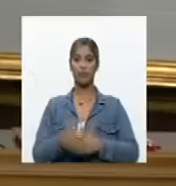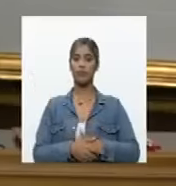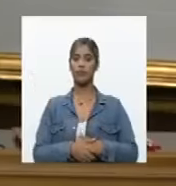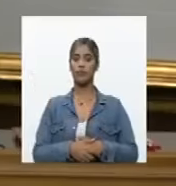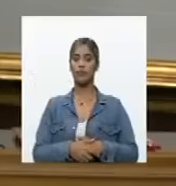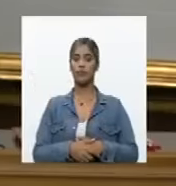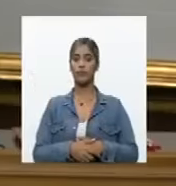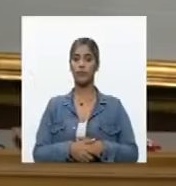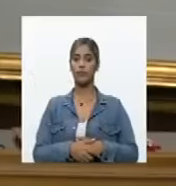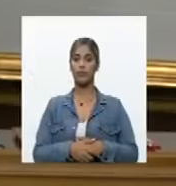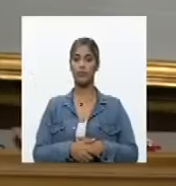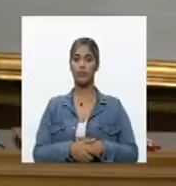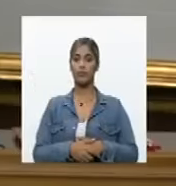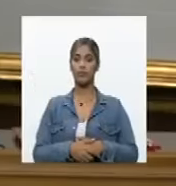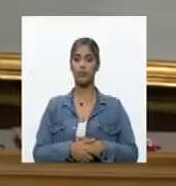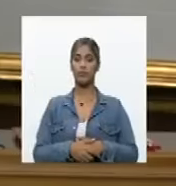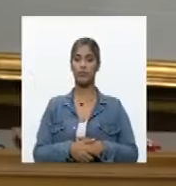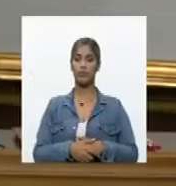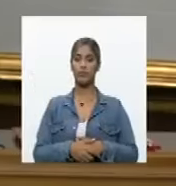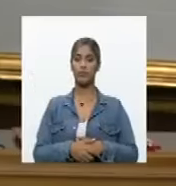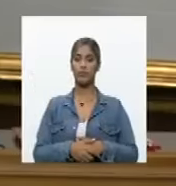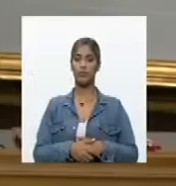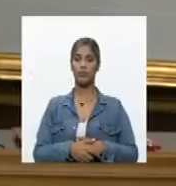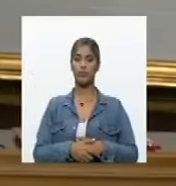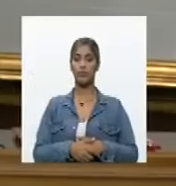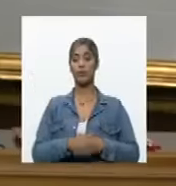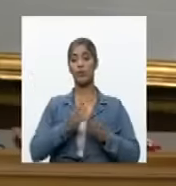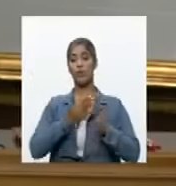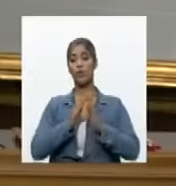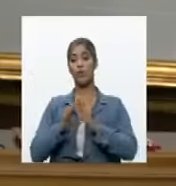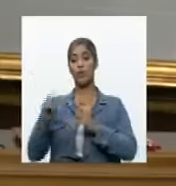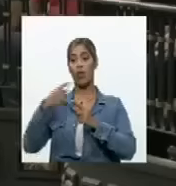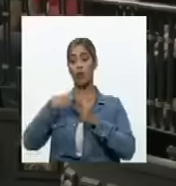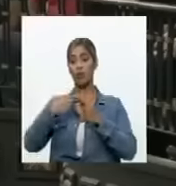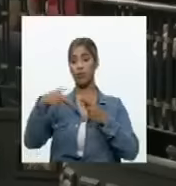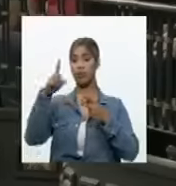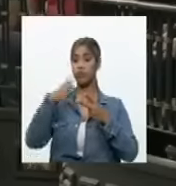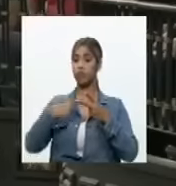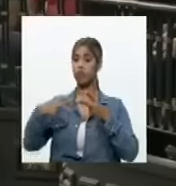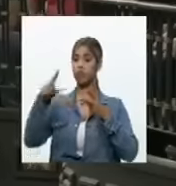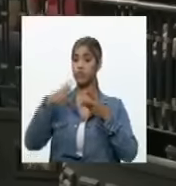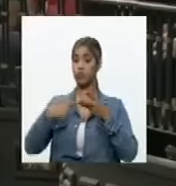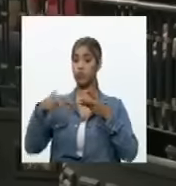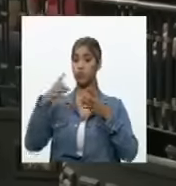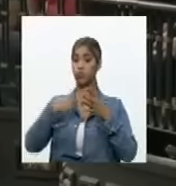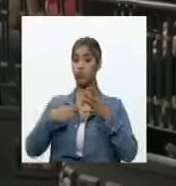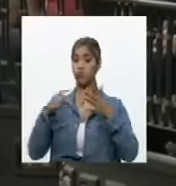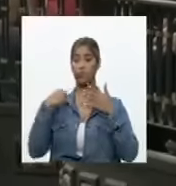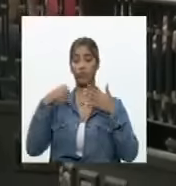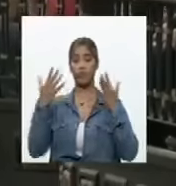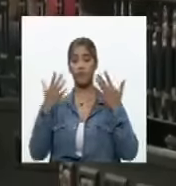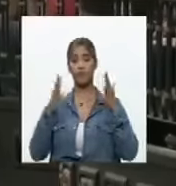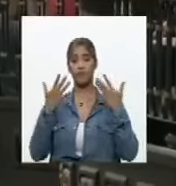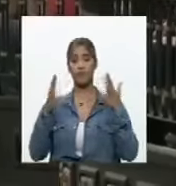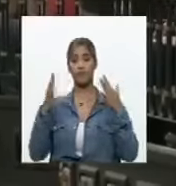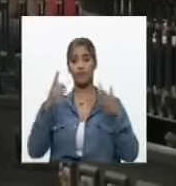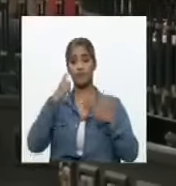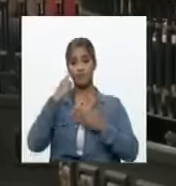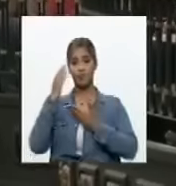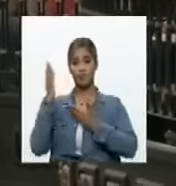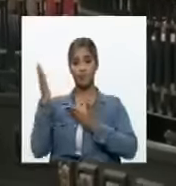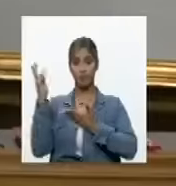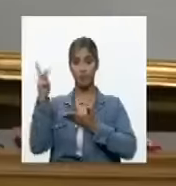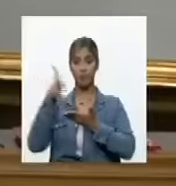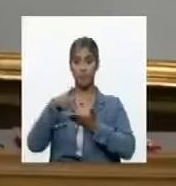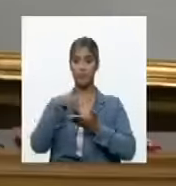Dignidad de un Pueblo Patriota. De la Comuna Renace Chávez con Fuerza y Victoria. De la Comuna 5 de Marzo,